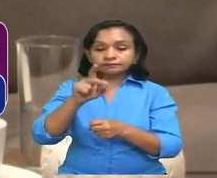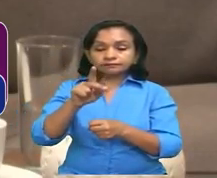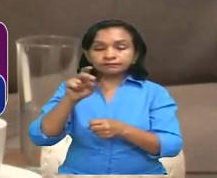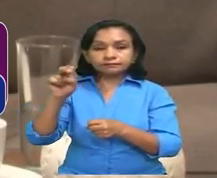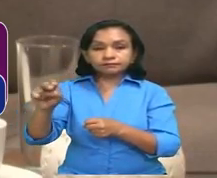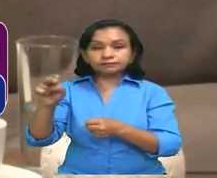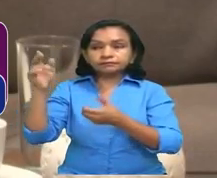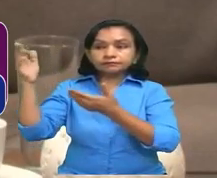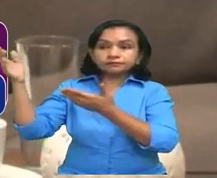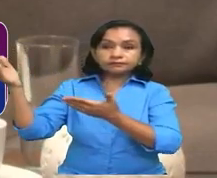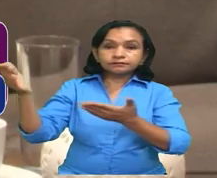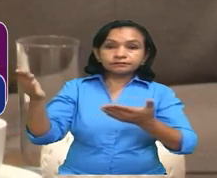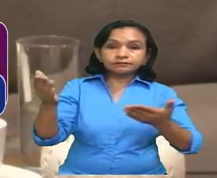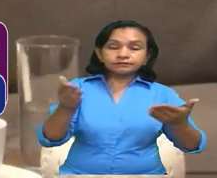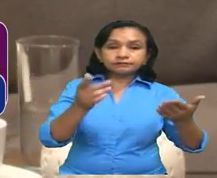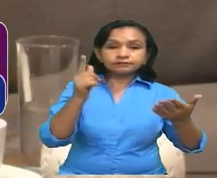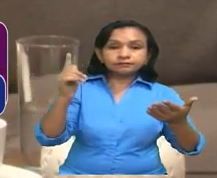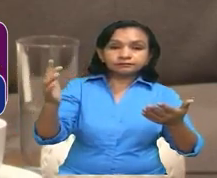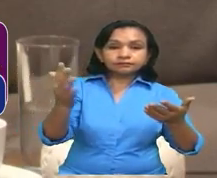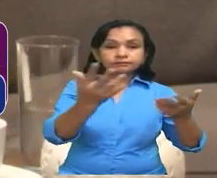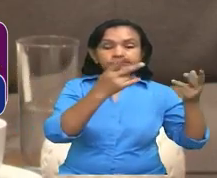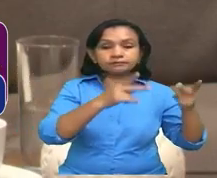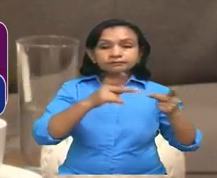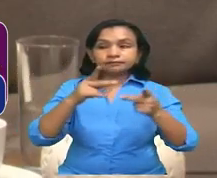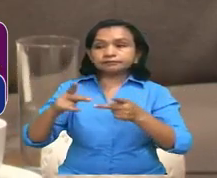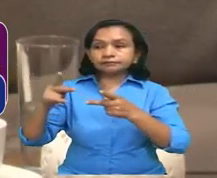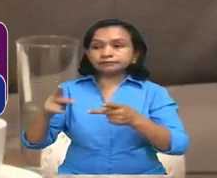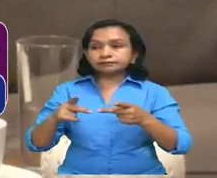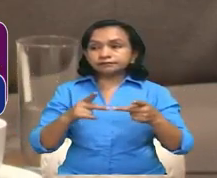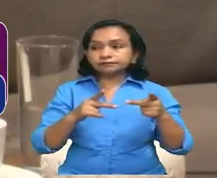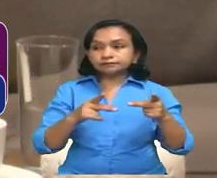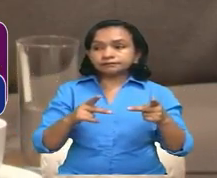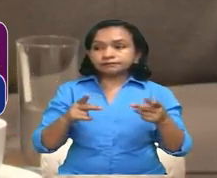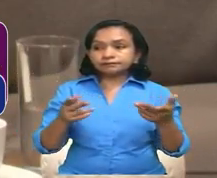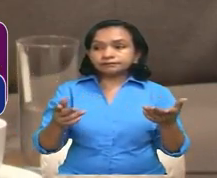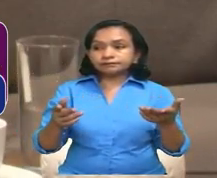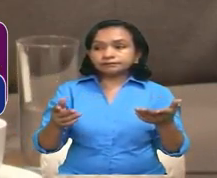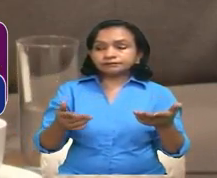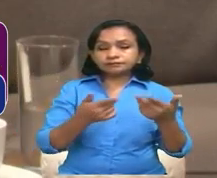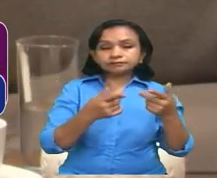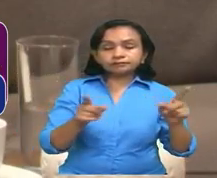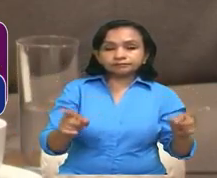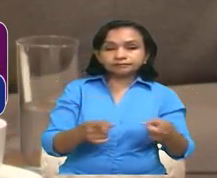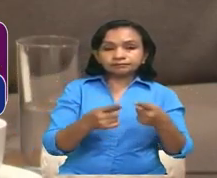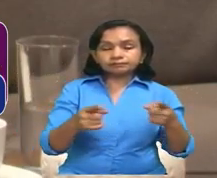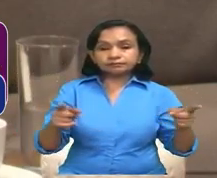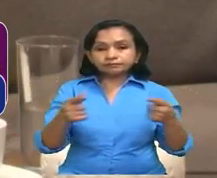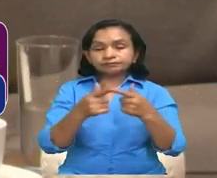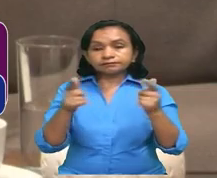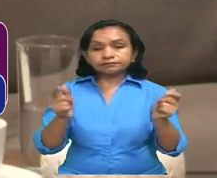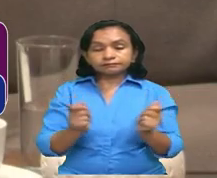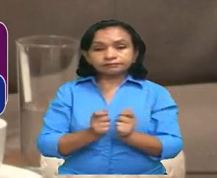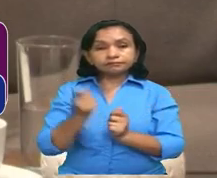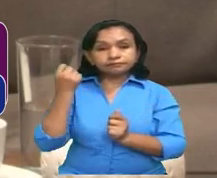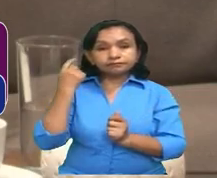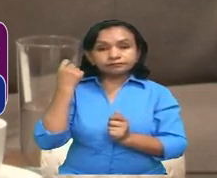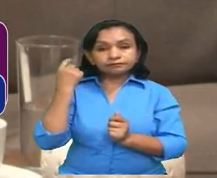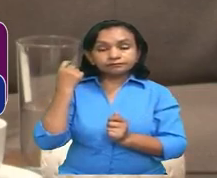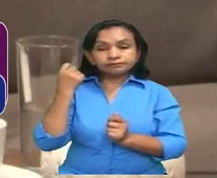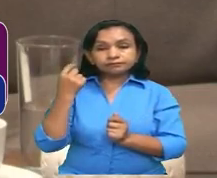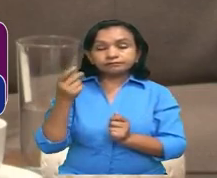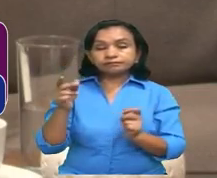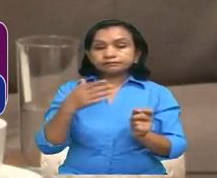Siempre lo que son las bienvenidas de los cruceros se trabaja de manera articulada con lo que son las alcaldías, el Instituto Nicaragüense de